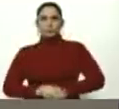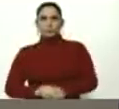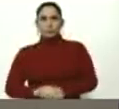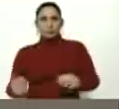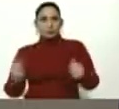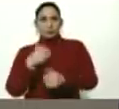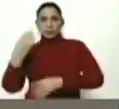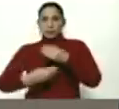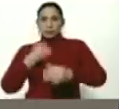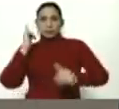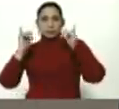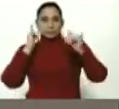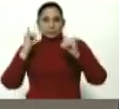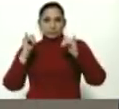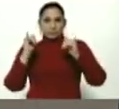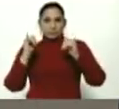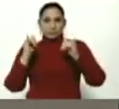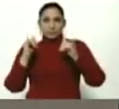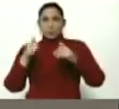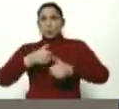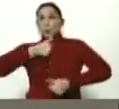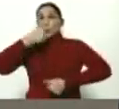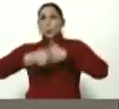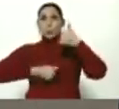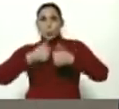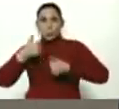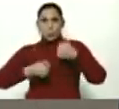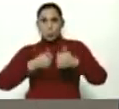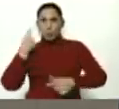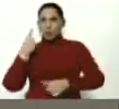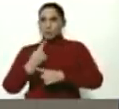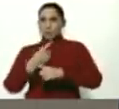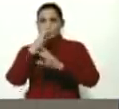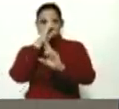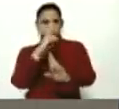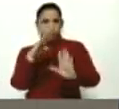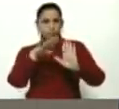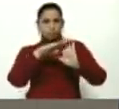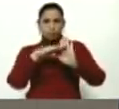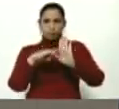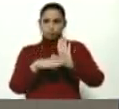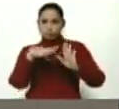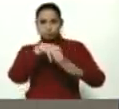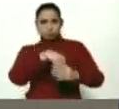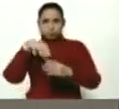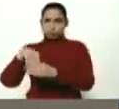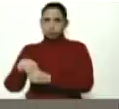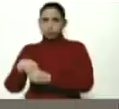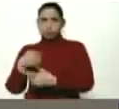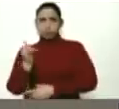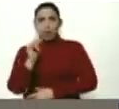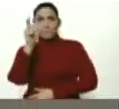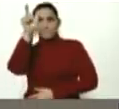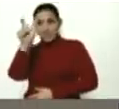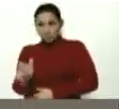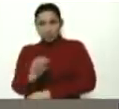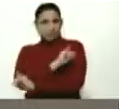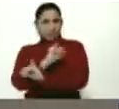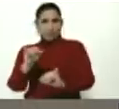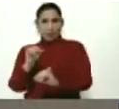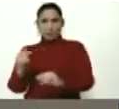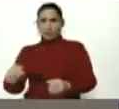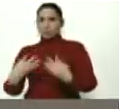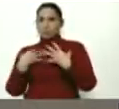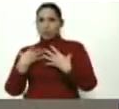que se realizaron fiestas en momentos en los cuales debía cumplirse con la cuarentena y hay una persona allí infectada